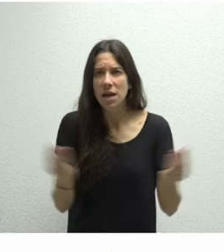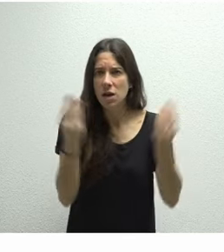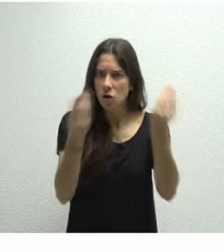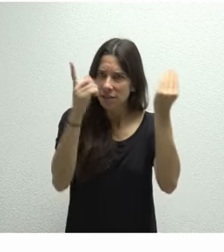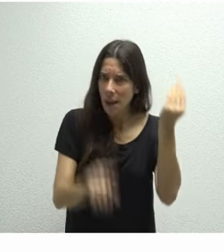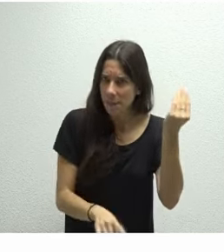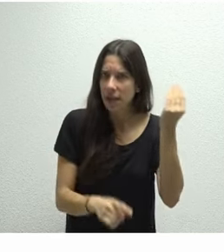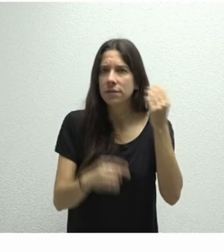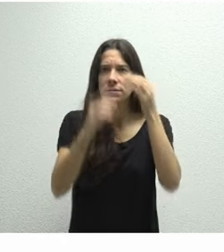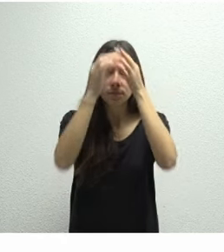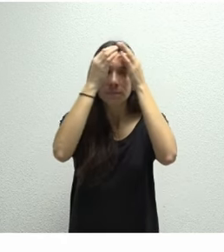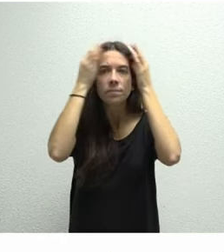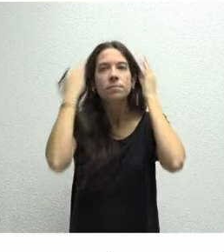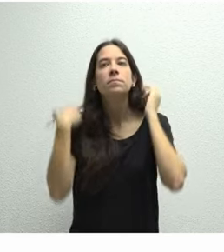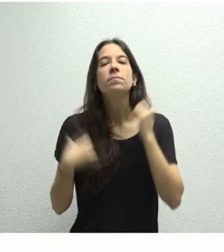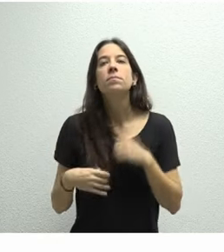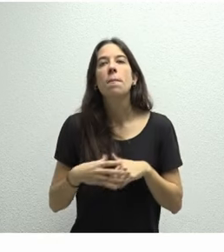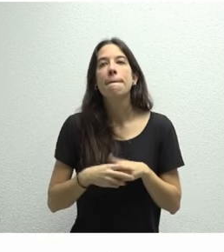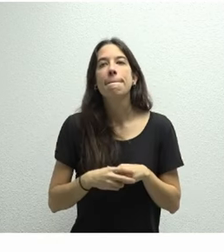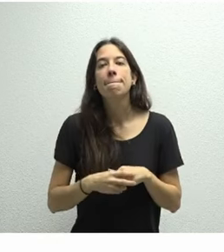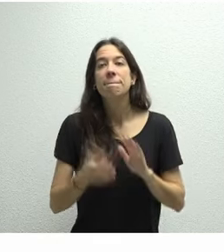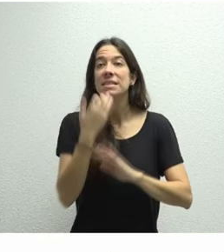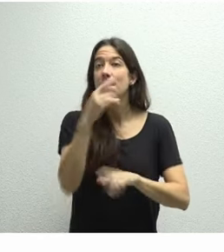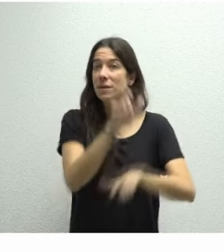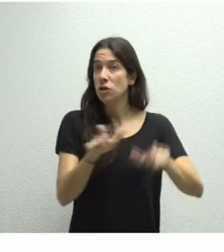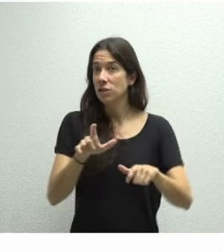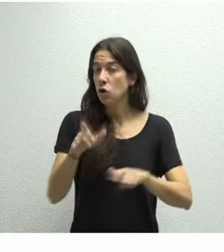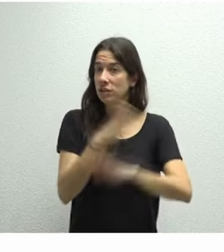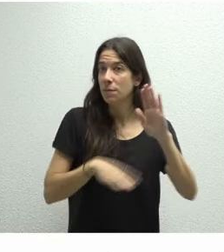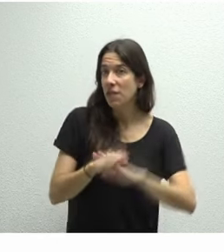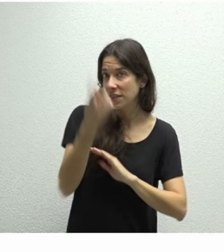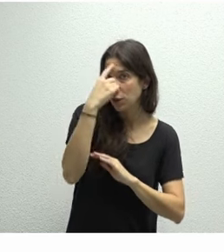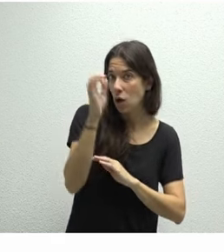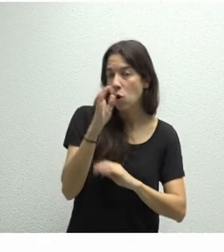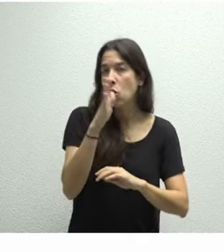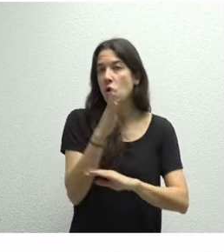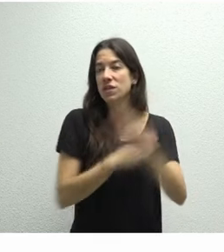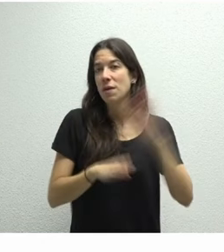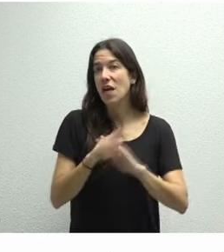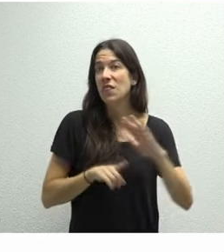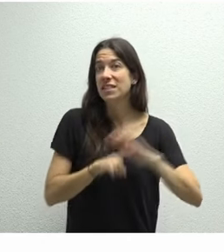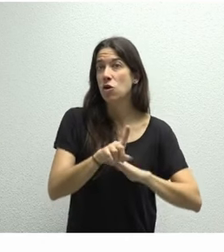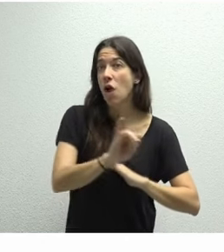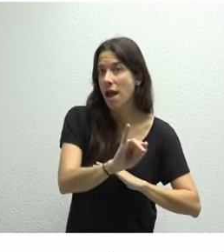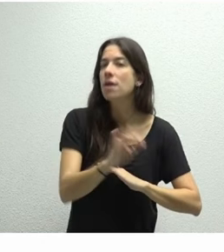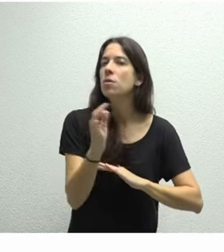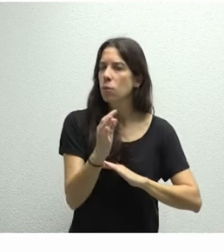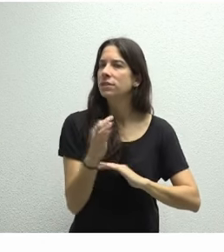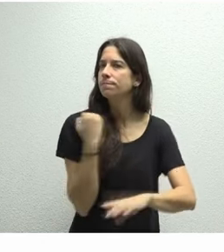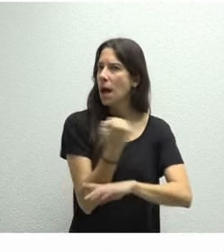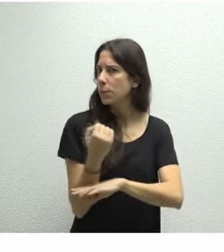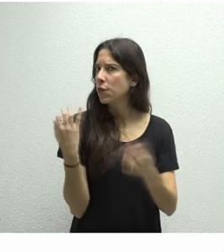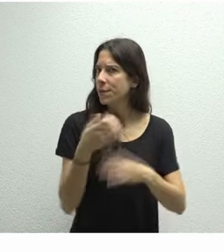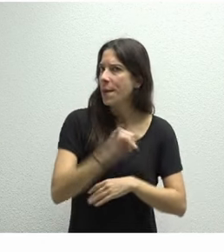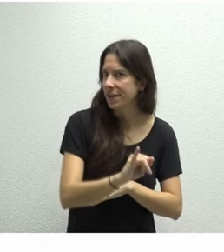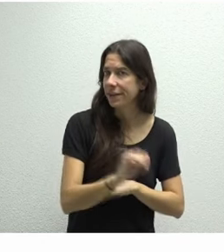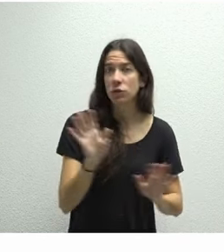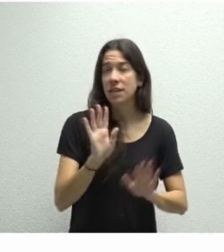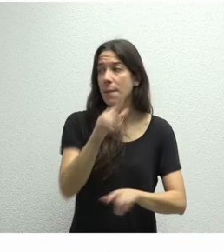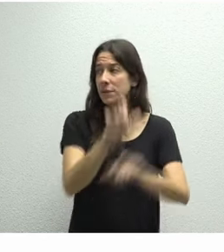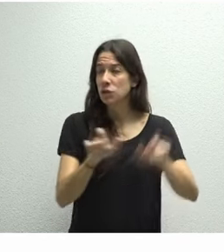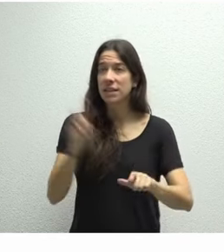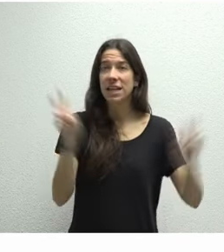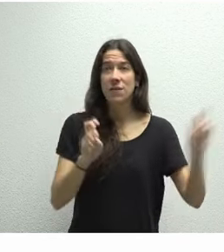los diferentes lugares donde hay personas con discapacidad intelectual o del desarrollo por tanto nada daros la la bienvenida a los que venís de fuera y